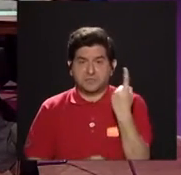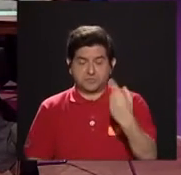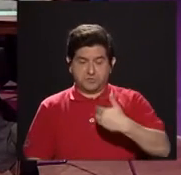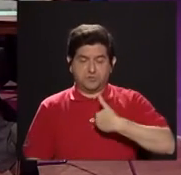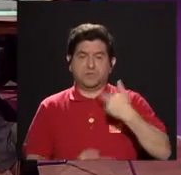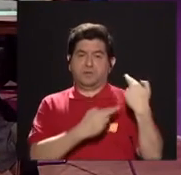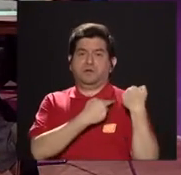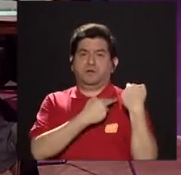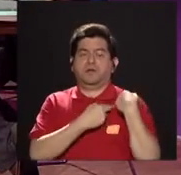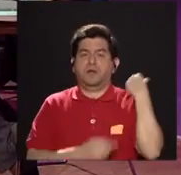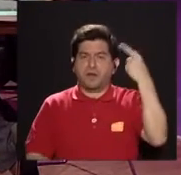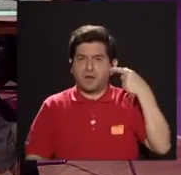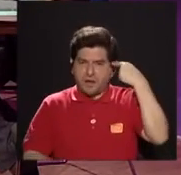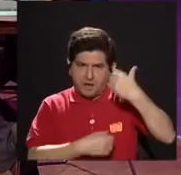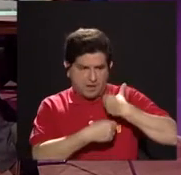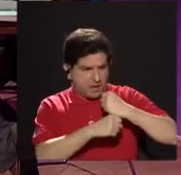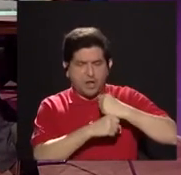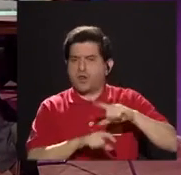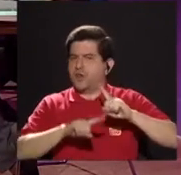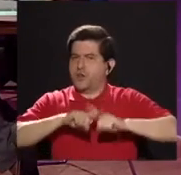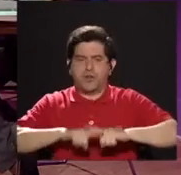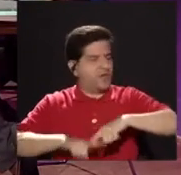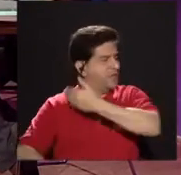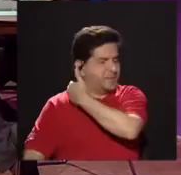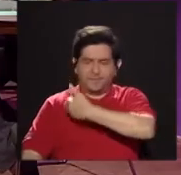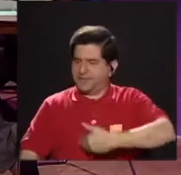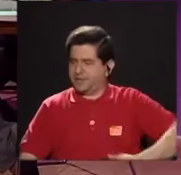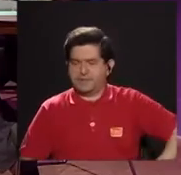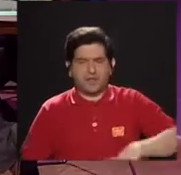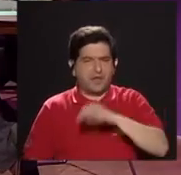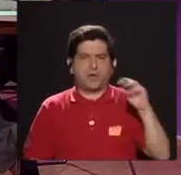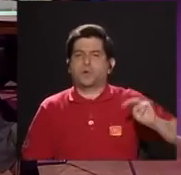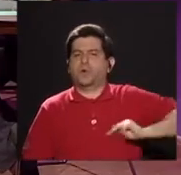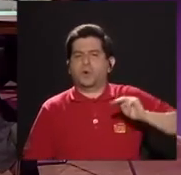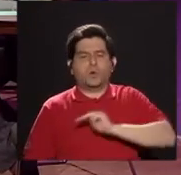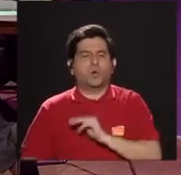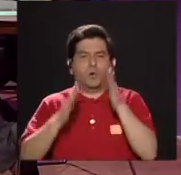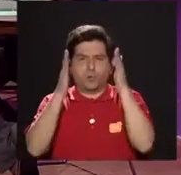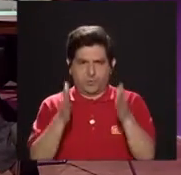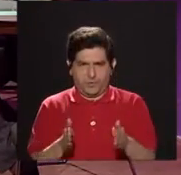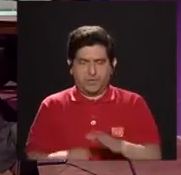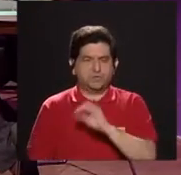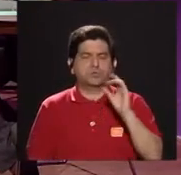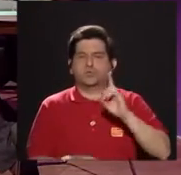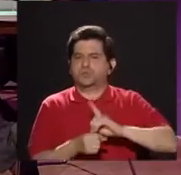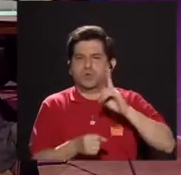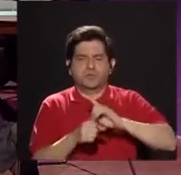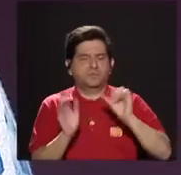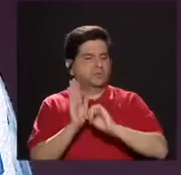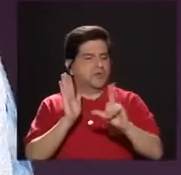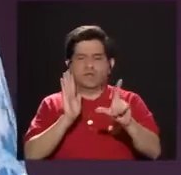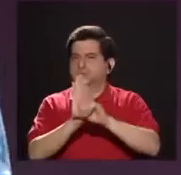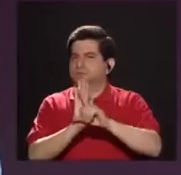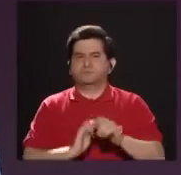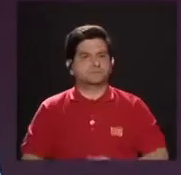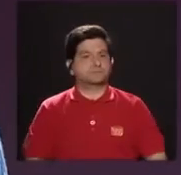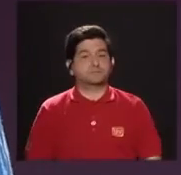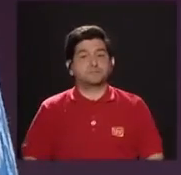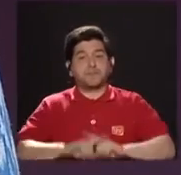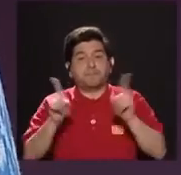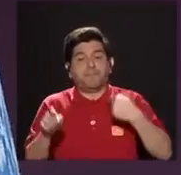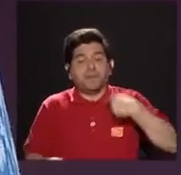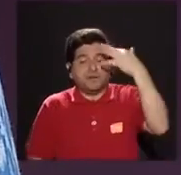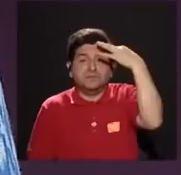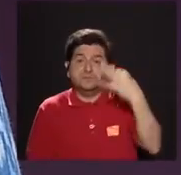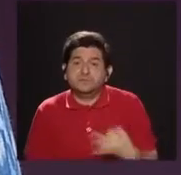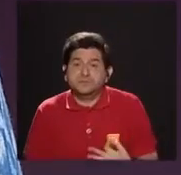gobierno local, que no dependen ni de un presidente, ni de un ministro, ni de los diputados en la Asamblea Legislativa. Pero me parece